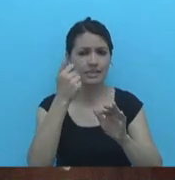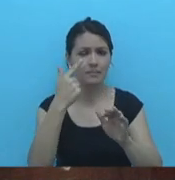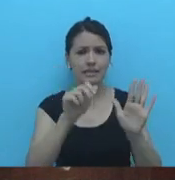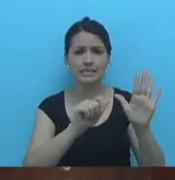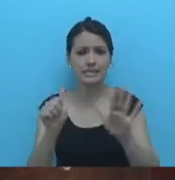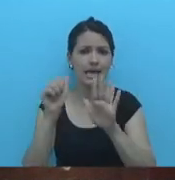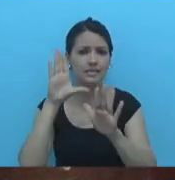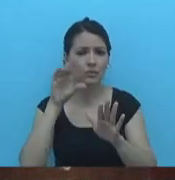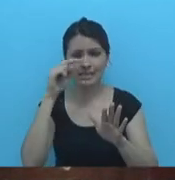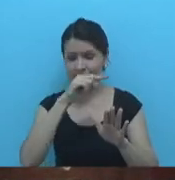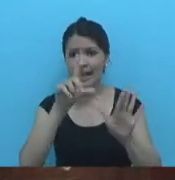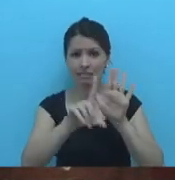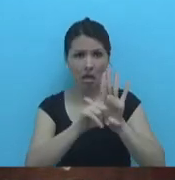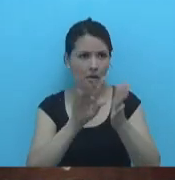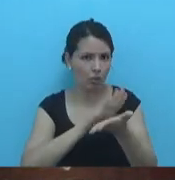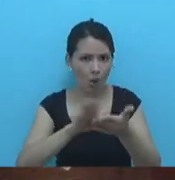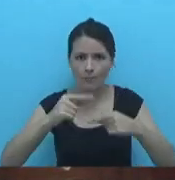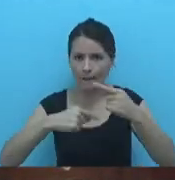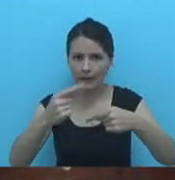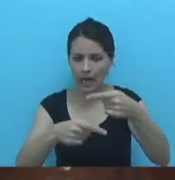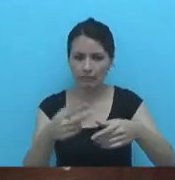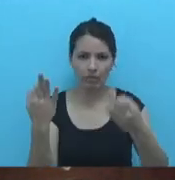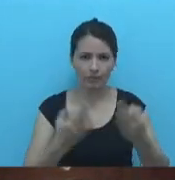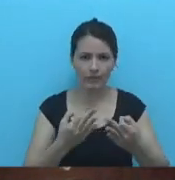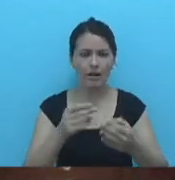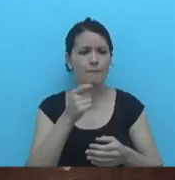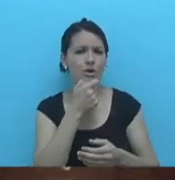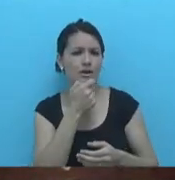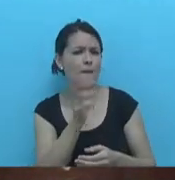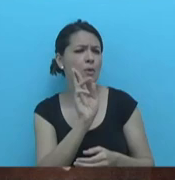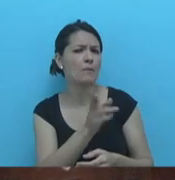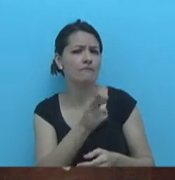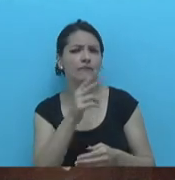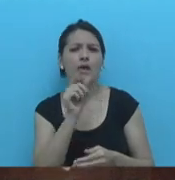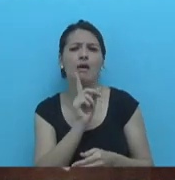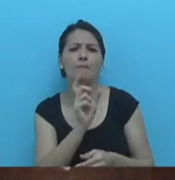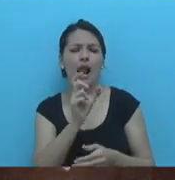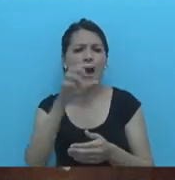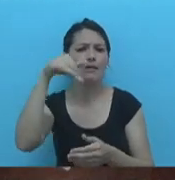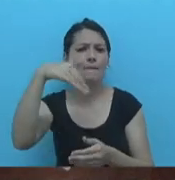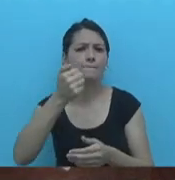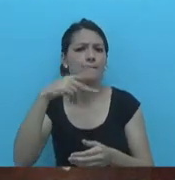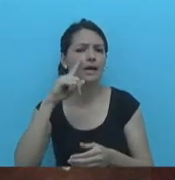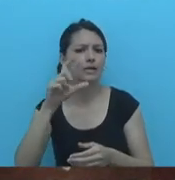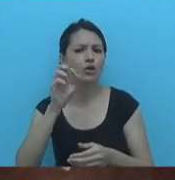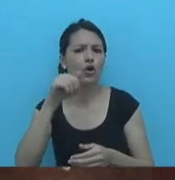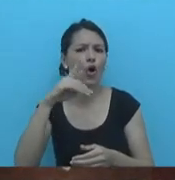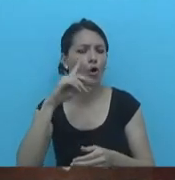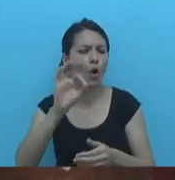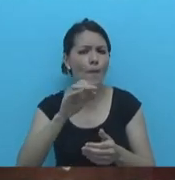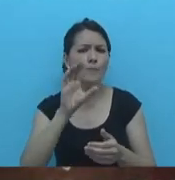26.657, una ley progresista en su momento, una ley que prohibía los manicomios, que establecía claramente los derechos